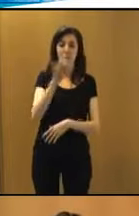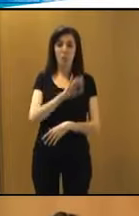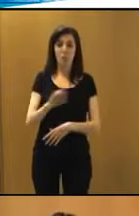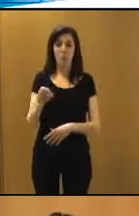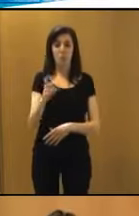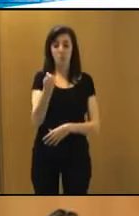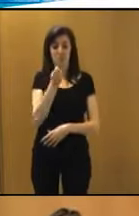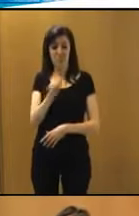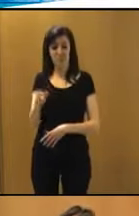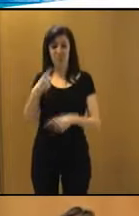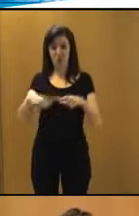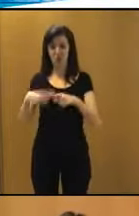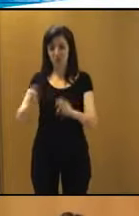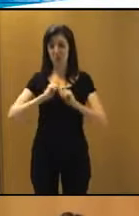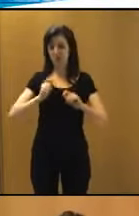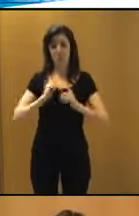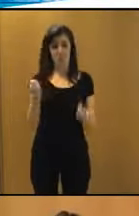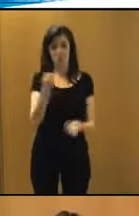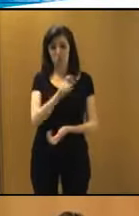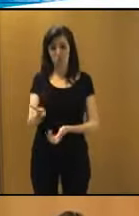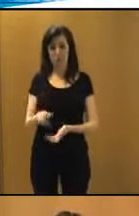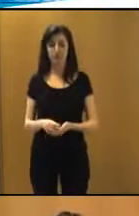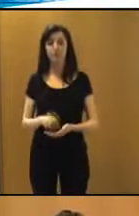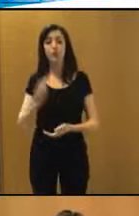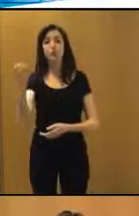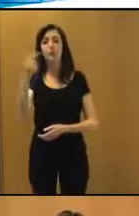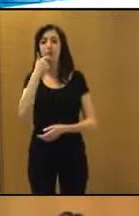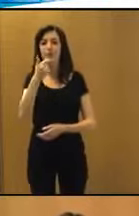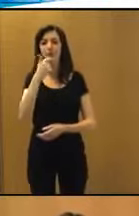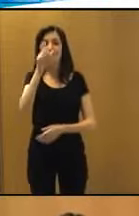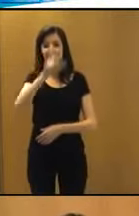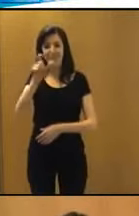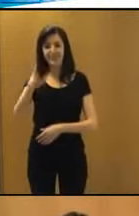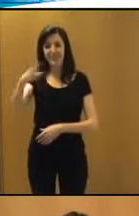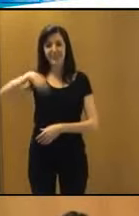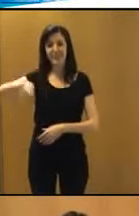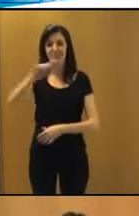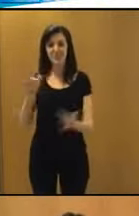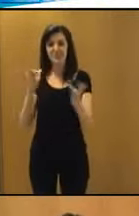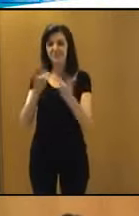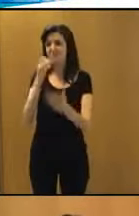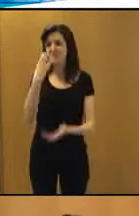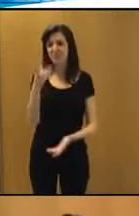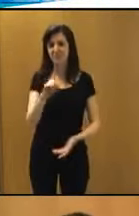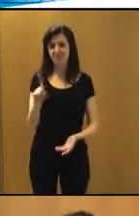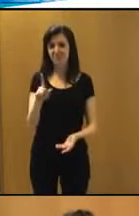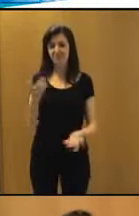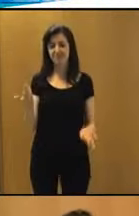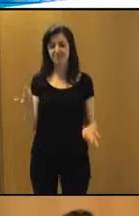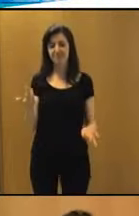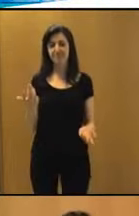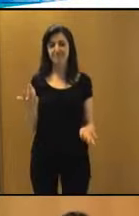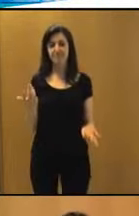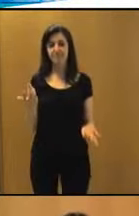interesa o no necesita lo que allí se ofrece. Otros dicen que no encajan con el tipo de gente que a lo mejor asiste a